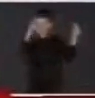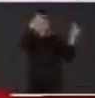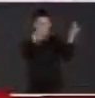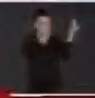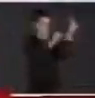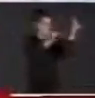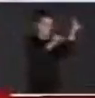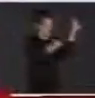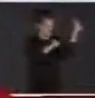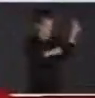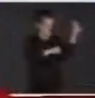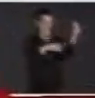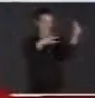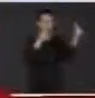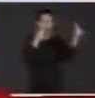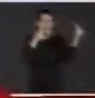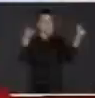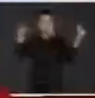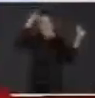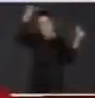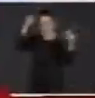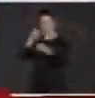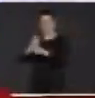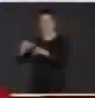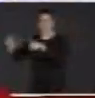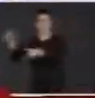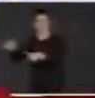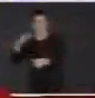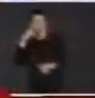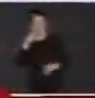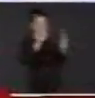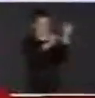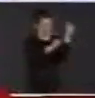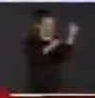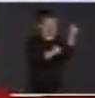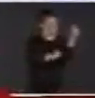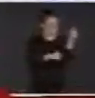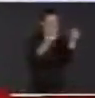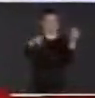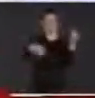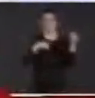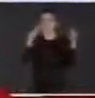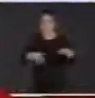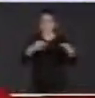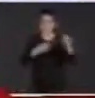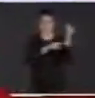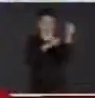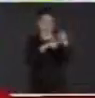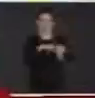consigo que se ponga a trabajar. Cada día a las 7 el vudú tengo que